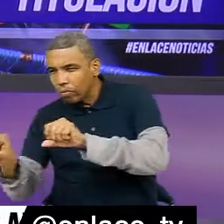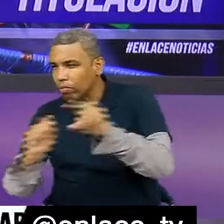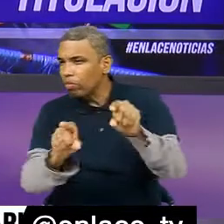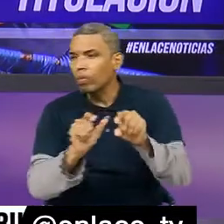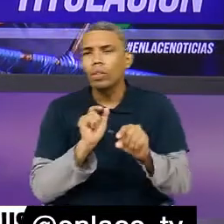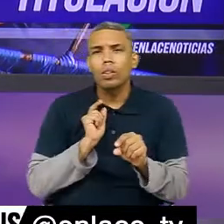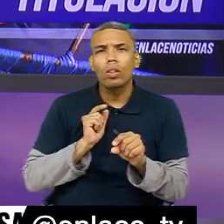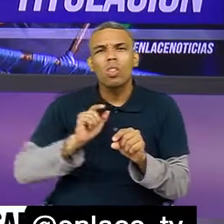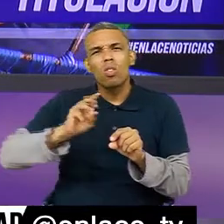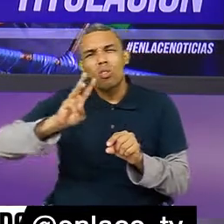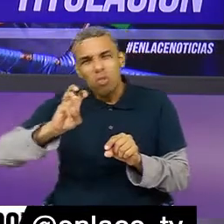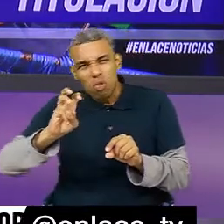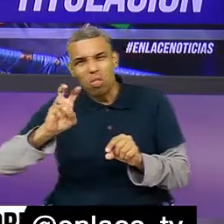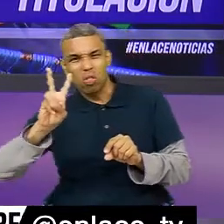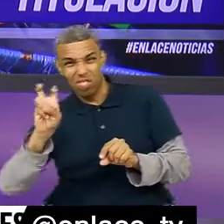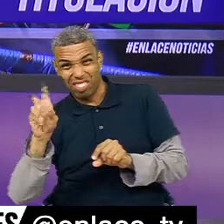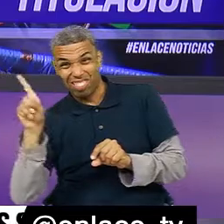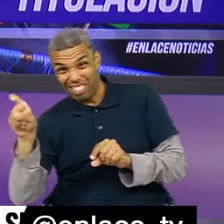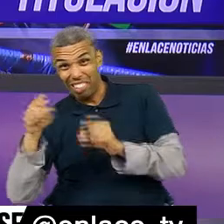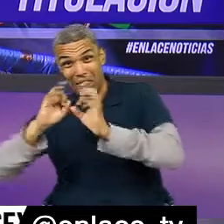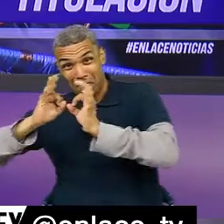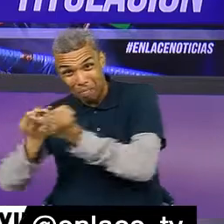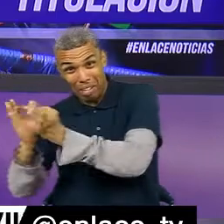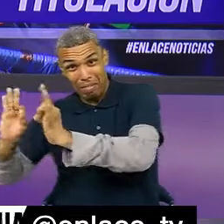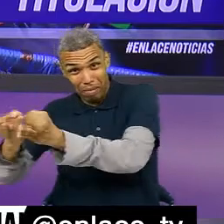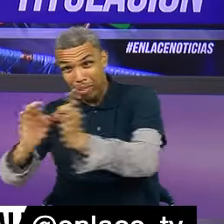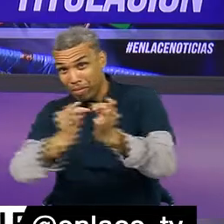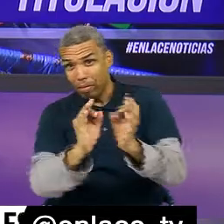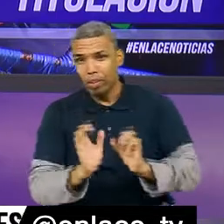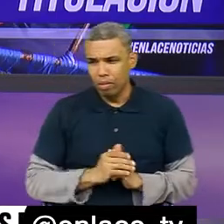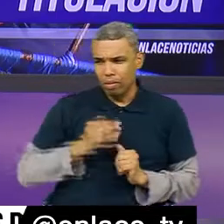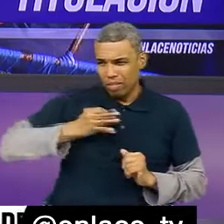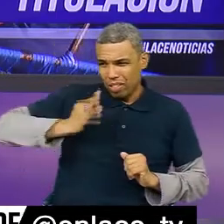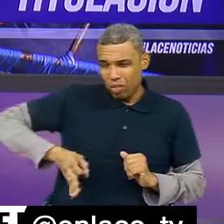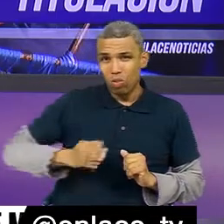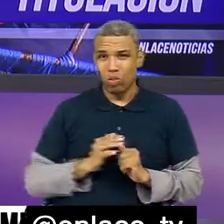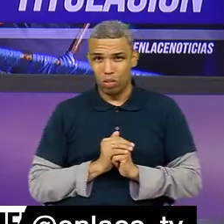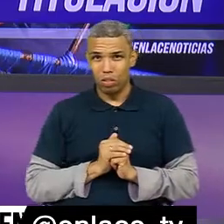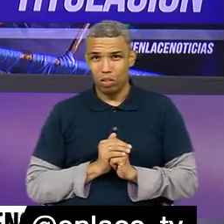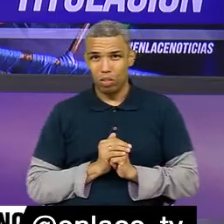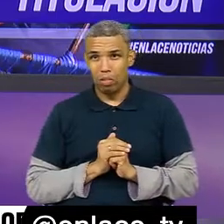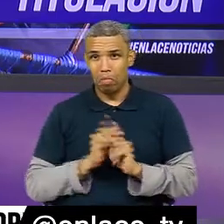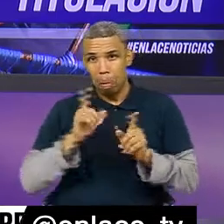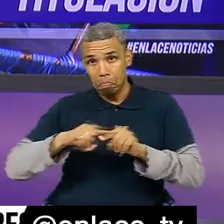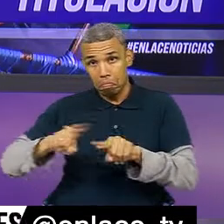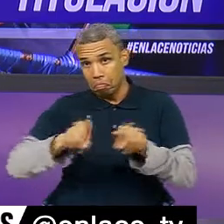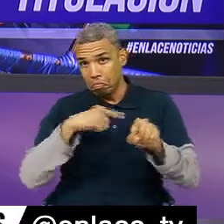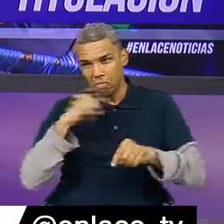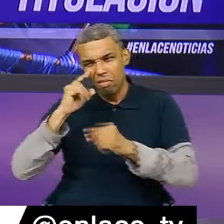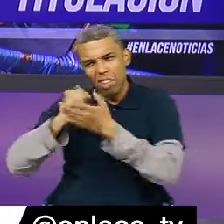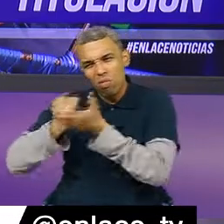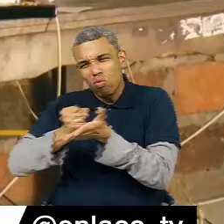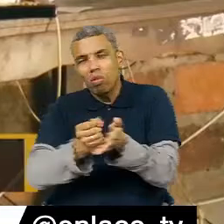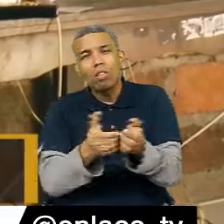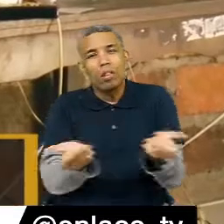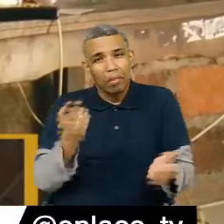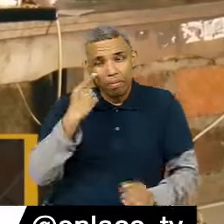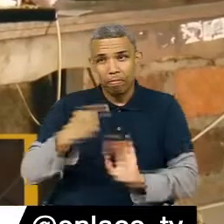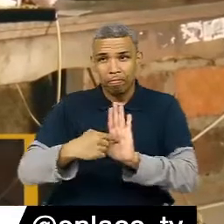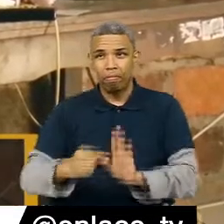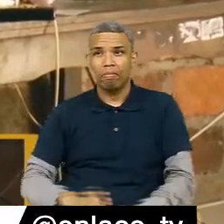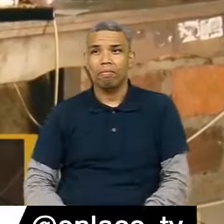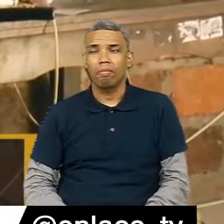en Barranca Bermeja. Se espera que en noviembre próximo sean entregadas 150 de estos diferentes en las comunas de la ciudad. Desde